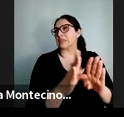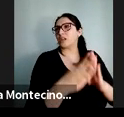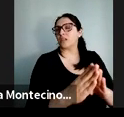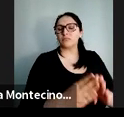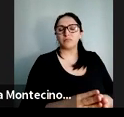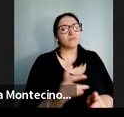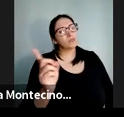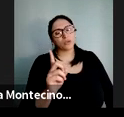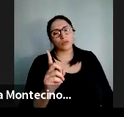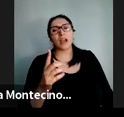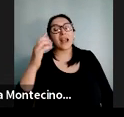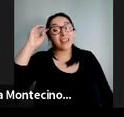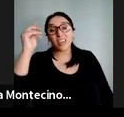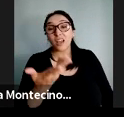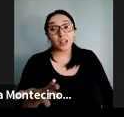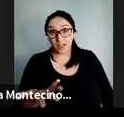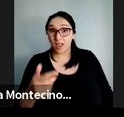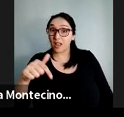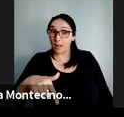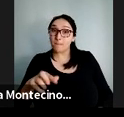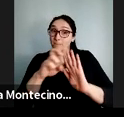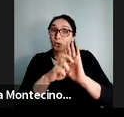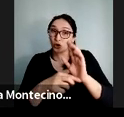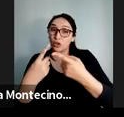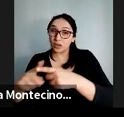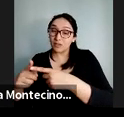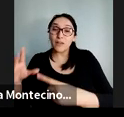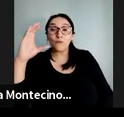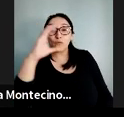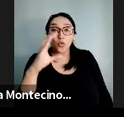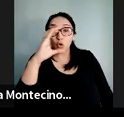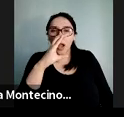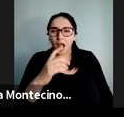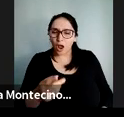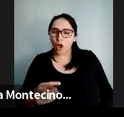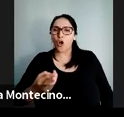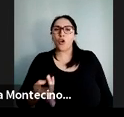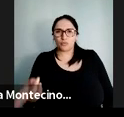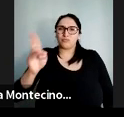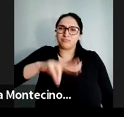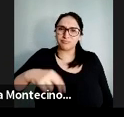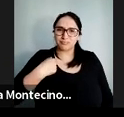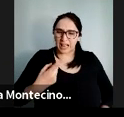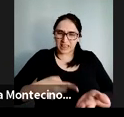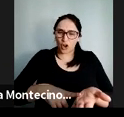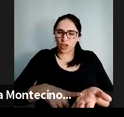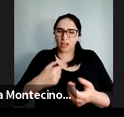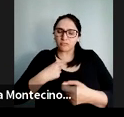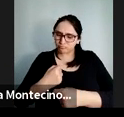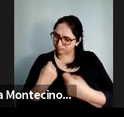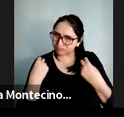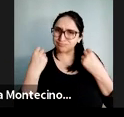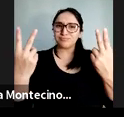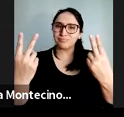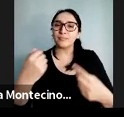que tenemos y que les vamos a presentar hoy día es buscar reapropiarnos de la tecnología, perderle el miedo, gestionar nosotras mismas